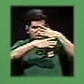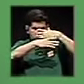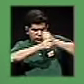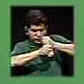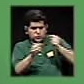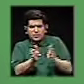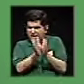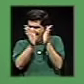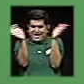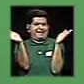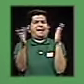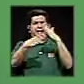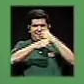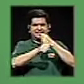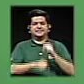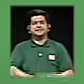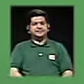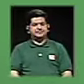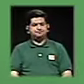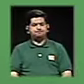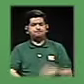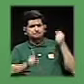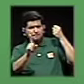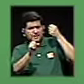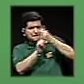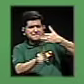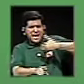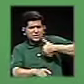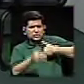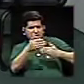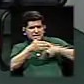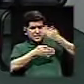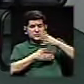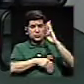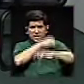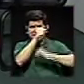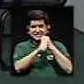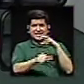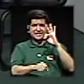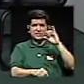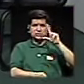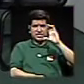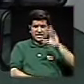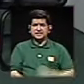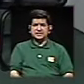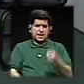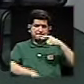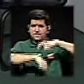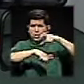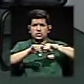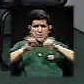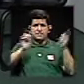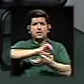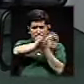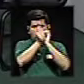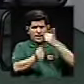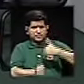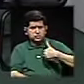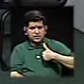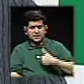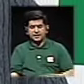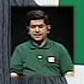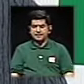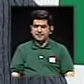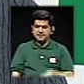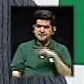grandes rasgos de qué impactos ha habido después de 6 años del tlc es un corto tiempo pero sí se han visto algunos cambios